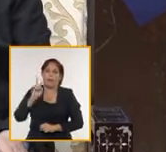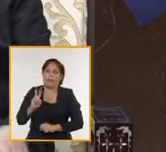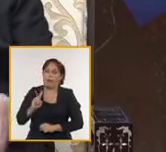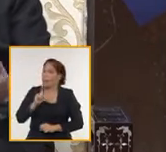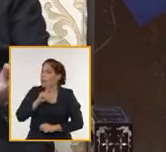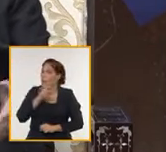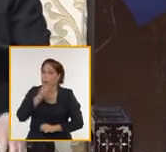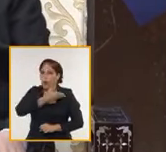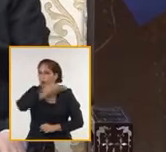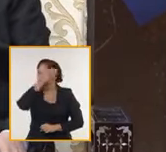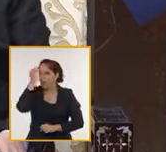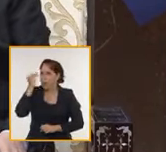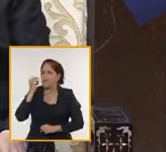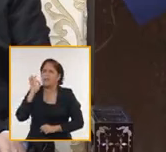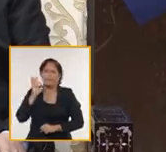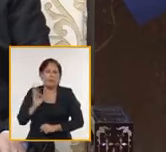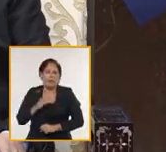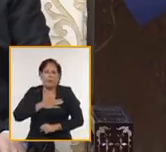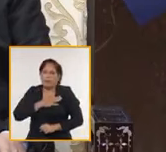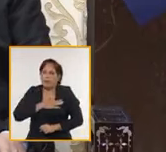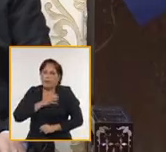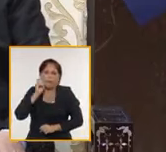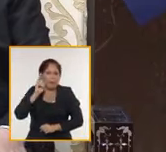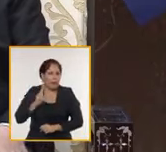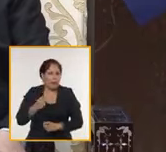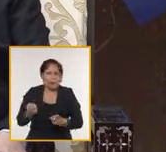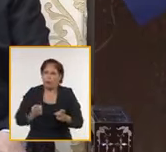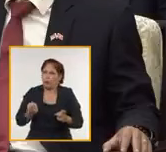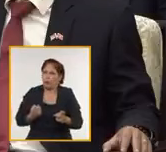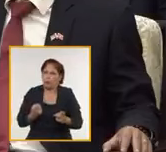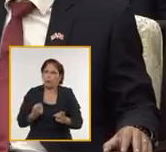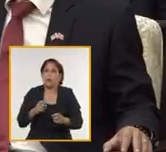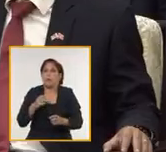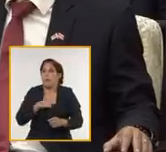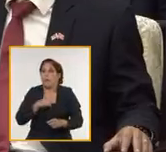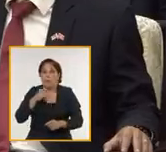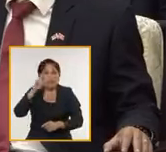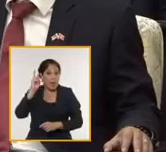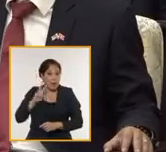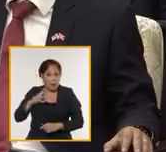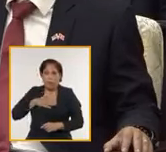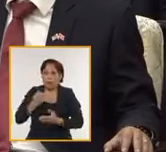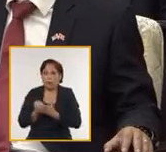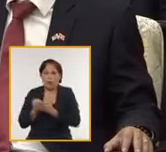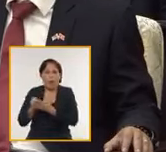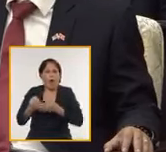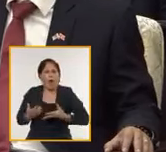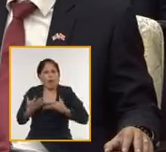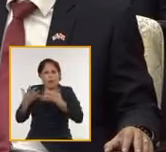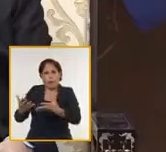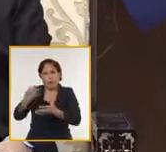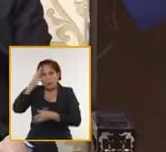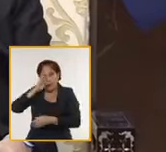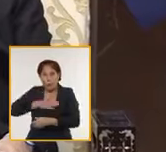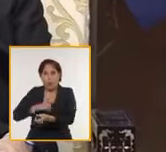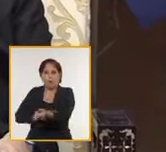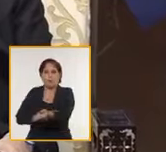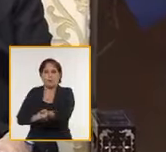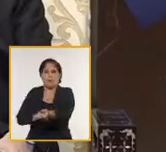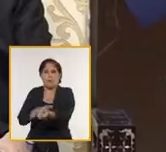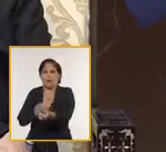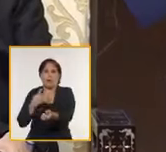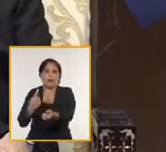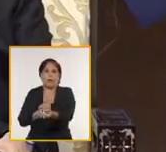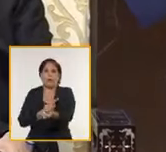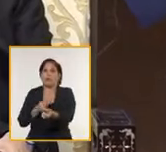frase importante que tocó el corazón de todos los vietnamitas, que es con Vietnam, Cuba está dispuesto a dar hasta su propia sangre. Sobre